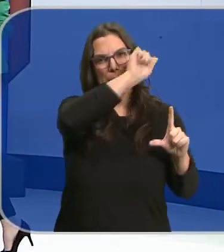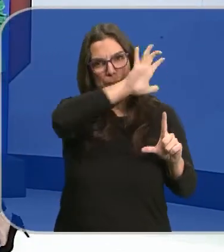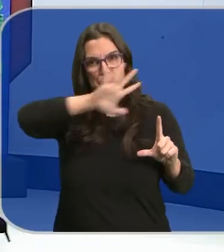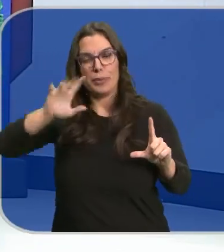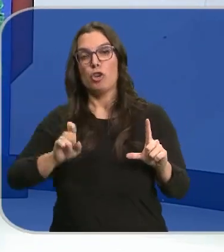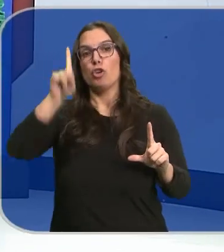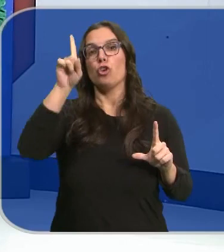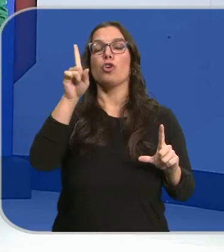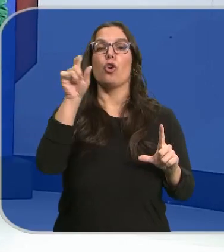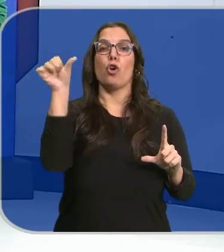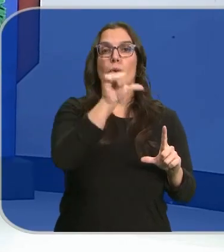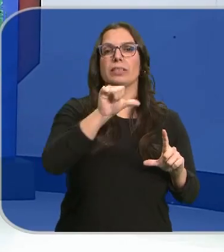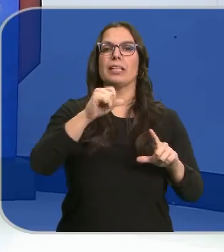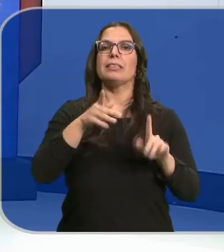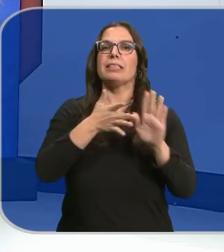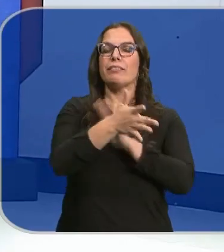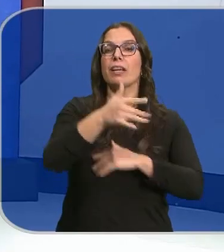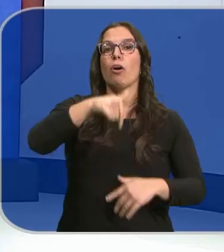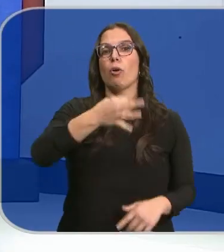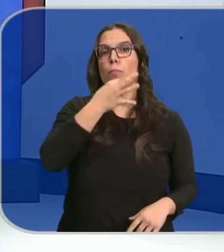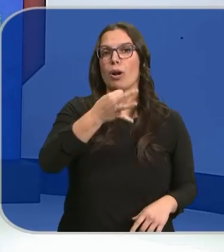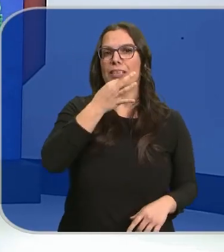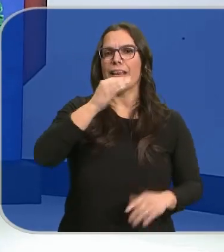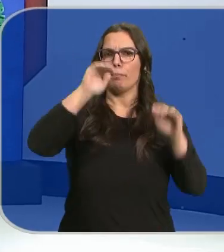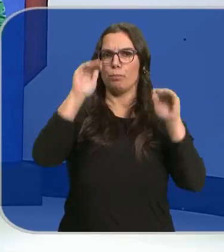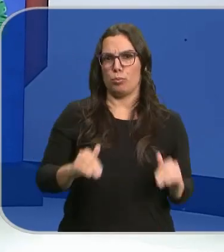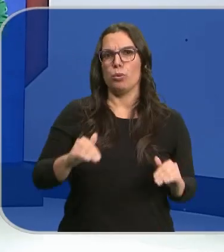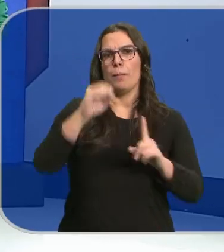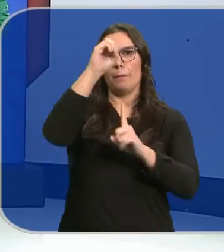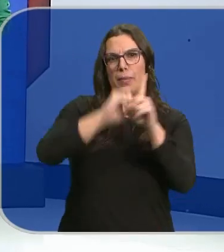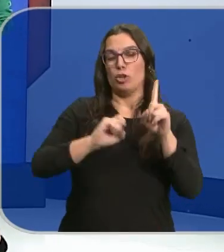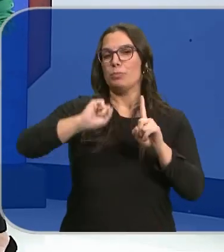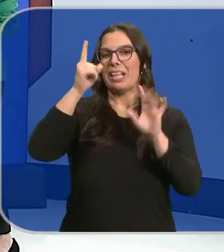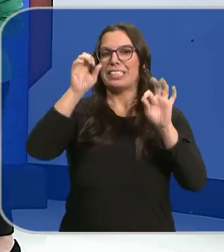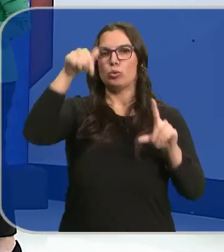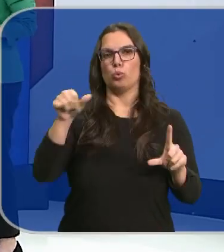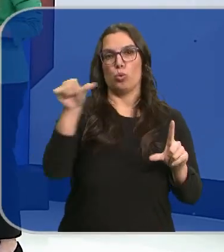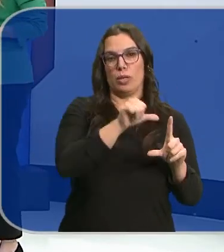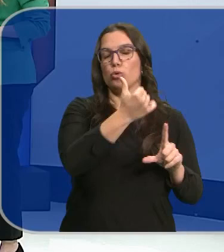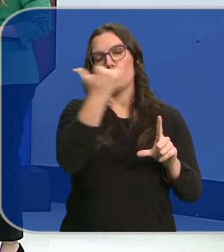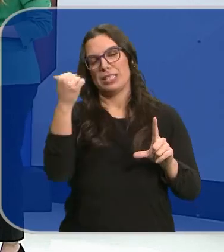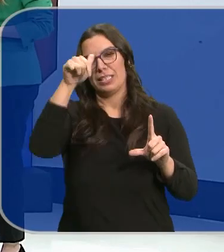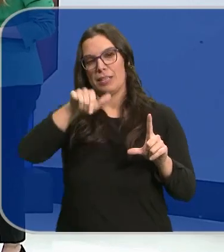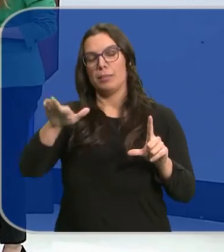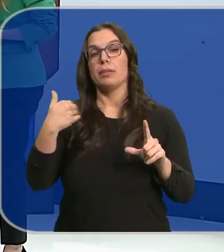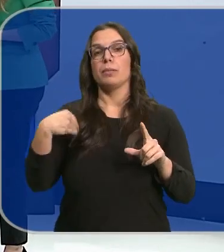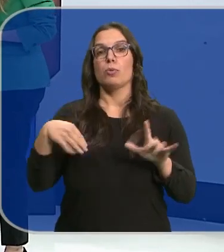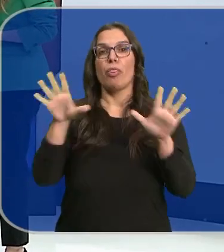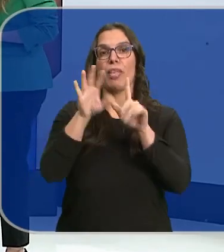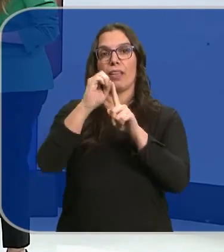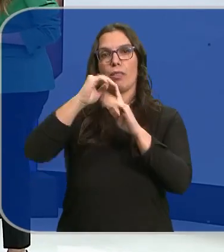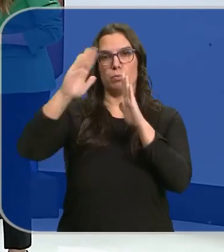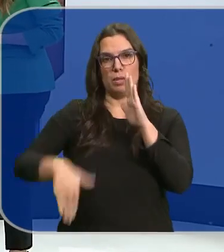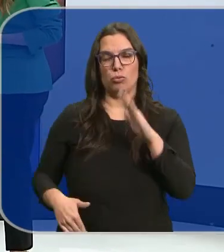del noroeste, eso va a hacer que las temperaturas bajen esta tarde y especialmente en el sureste. Fíjate que se van a quedar por debajo de los 10 grados